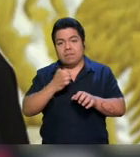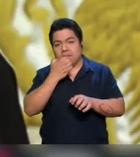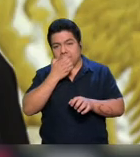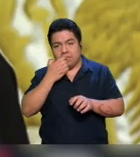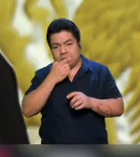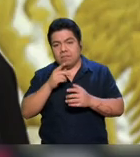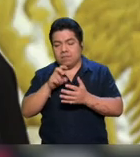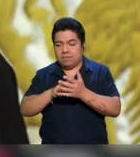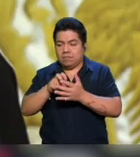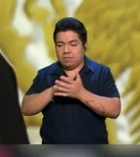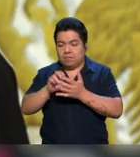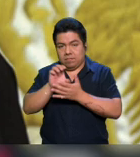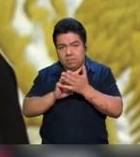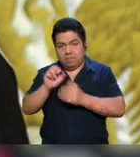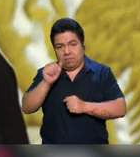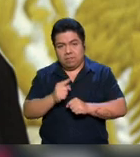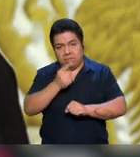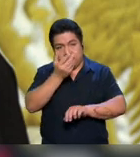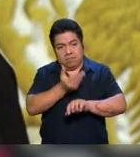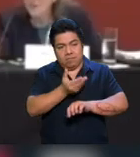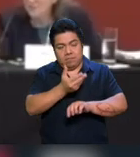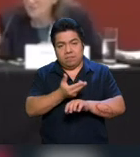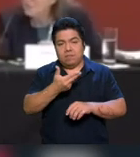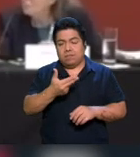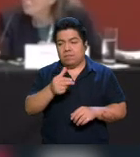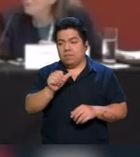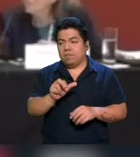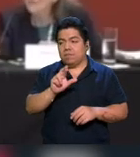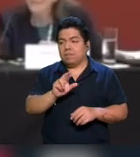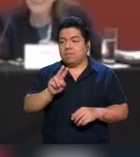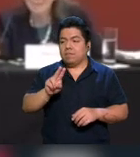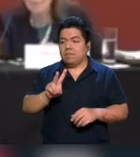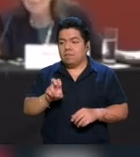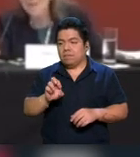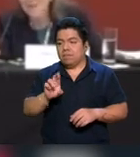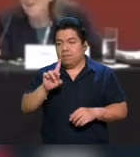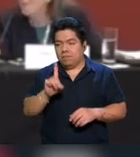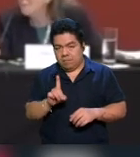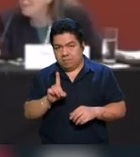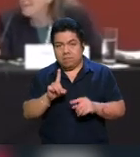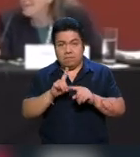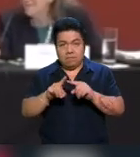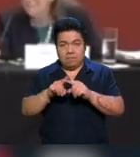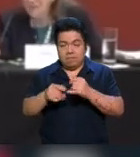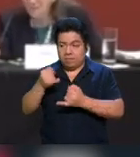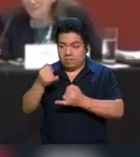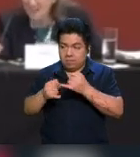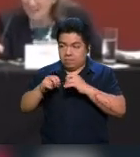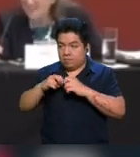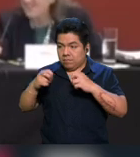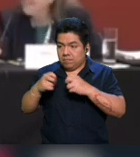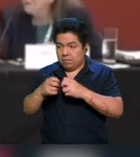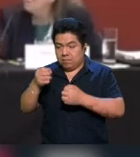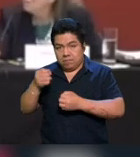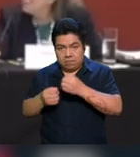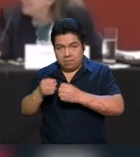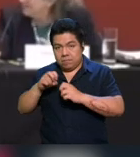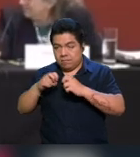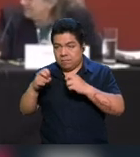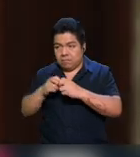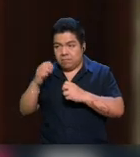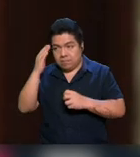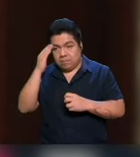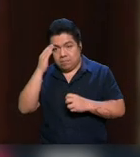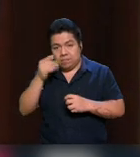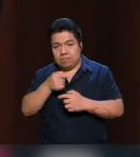detalles sobre la reforma al Poder Judicial, incluidos los requisitos para las y los aspirantes a jueces, magistrados y ministros, y que los asistentes a la